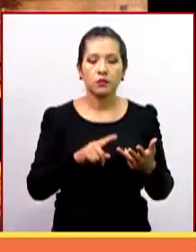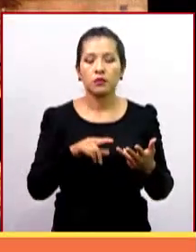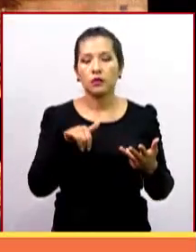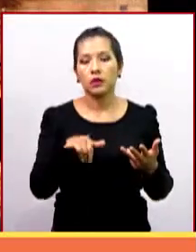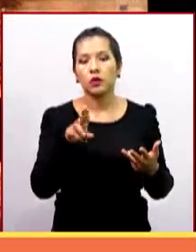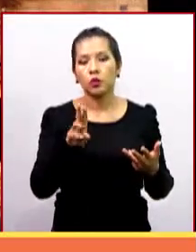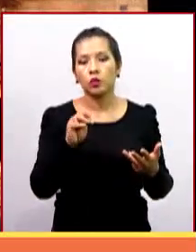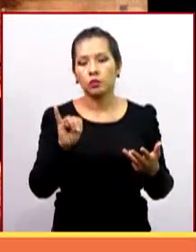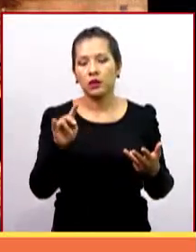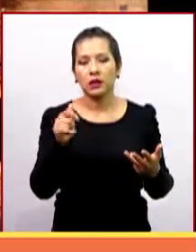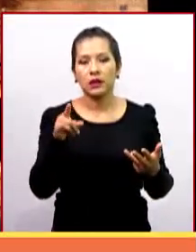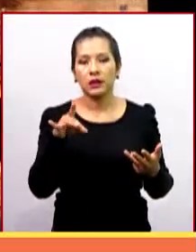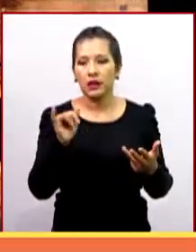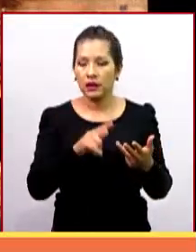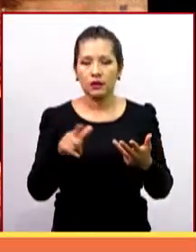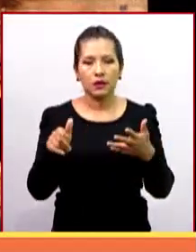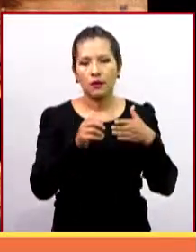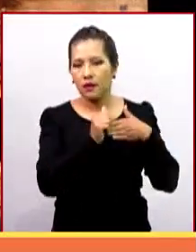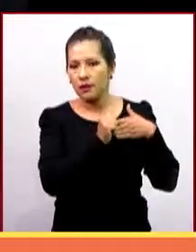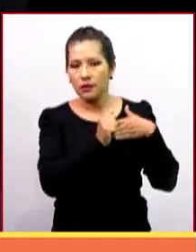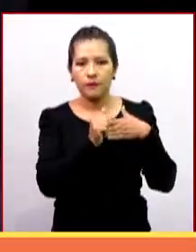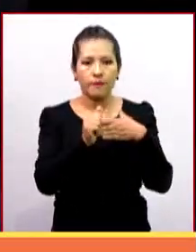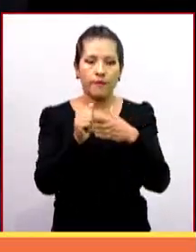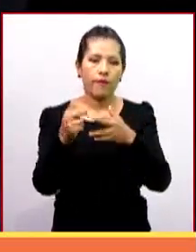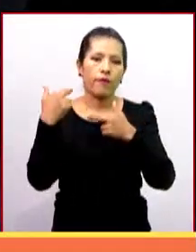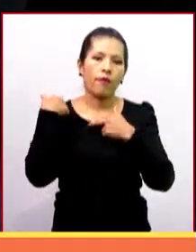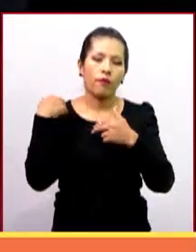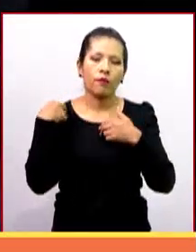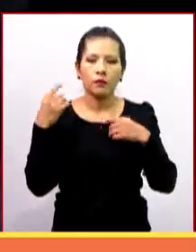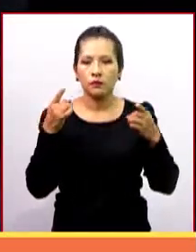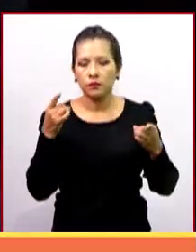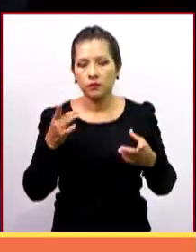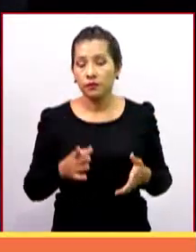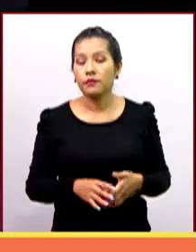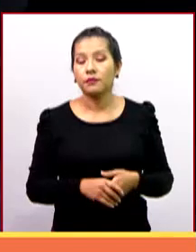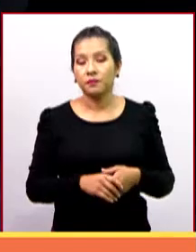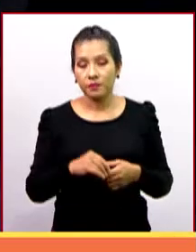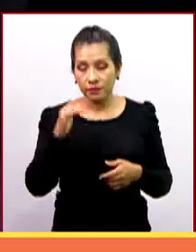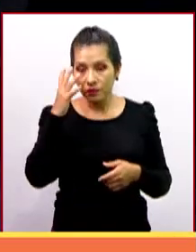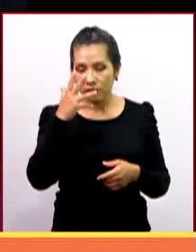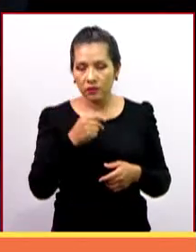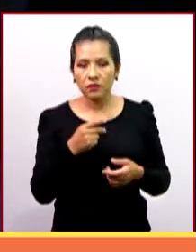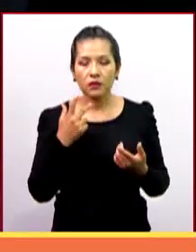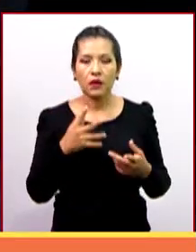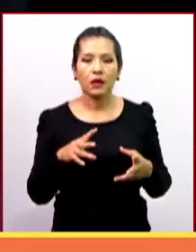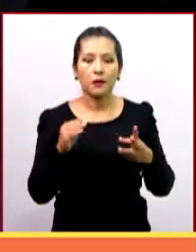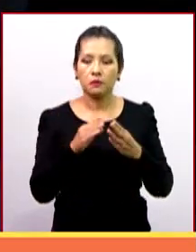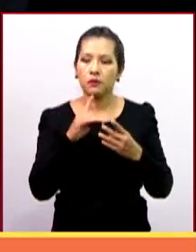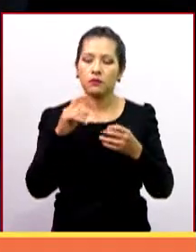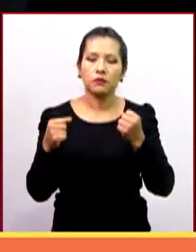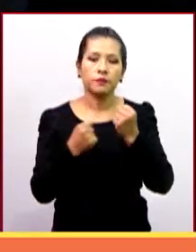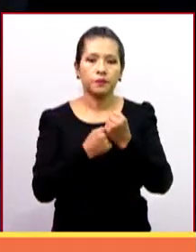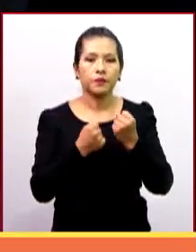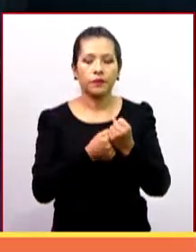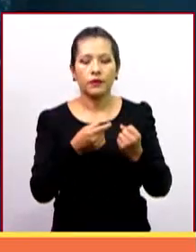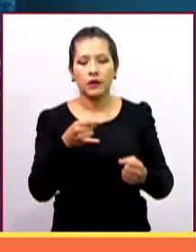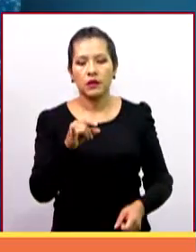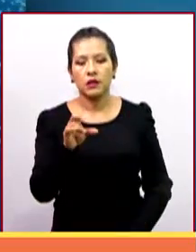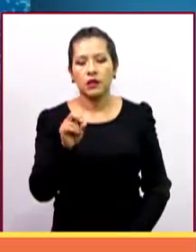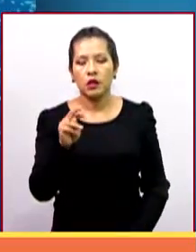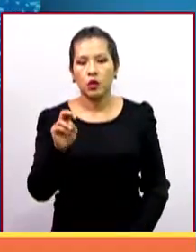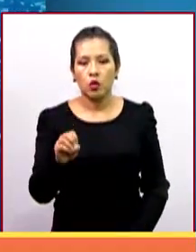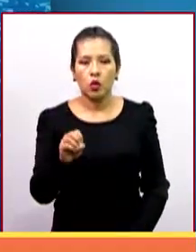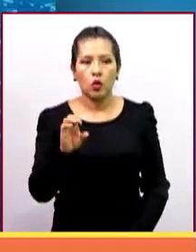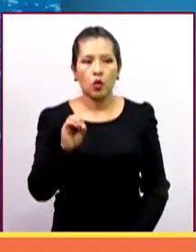está dirigiendo. Hemos Yumi está de dirección, directora. ¿Qué de directora? Hemos tenido apoyo también de Gino Zuni para la parte más